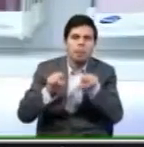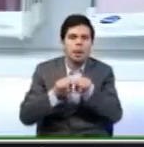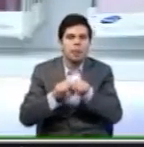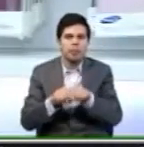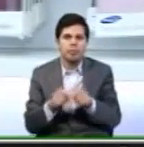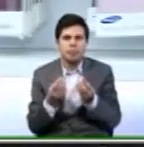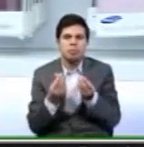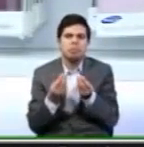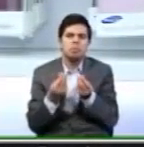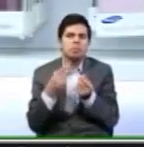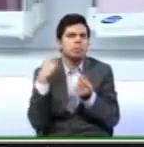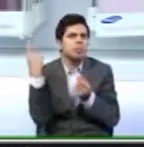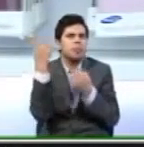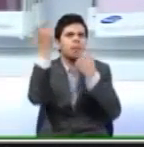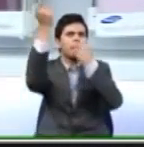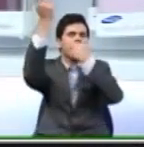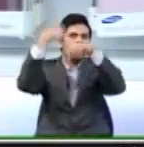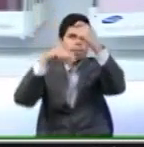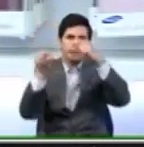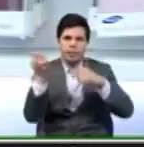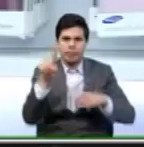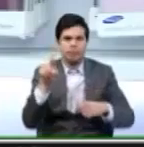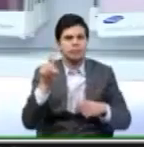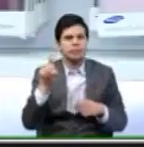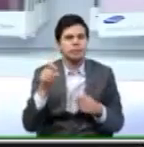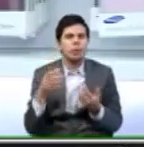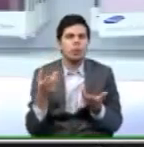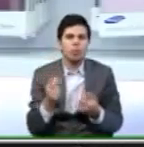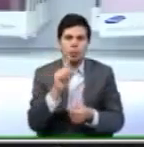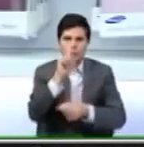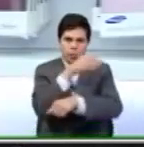precios de venta al público del S6 están en